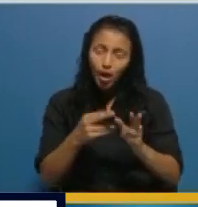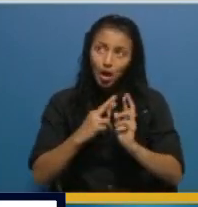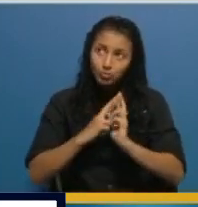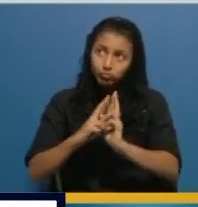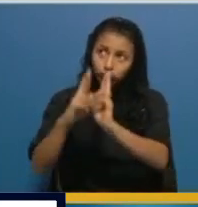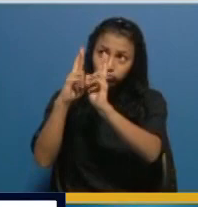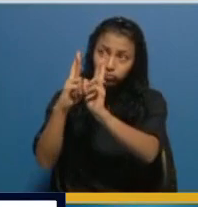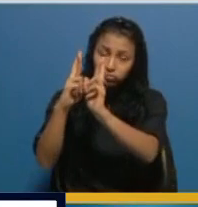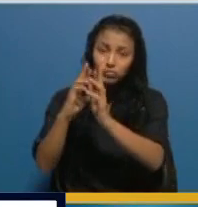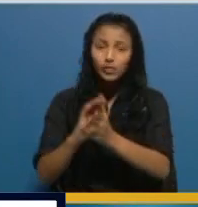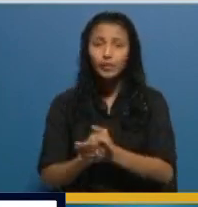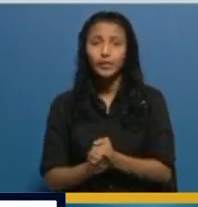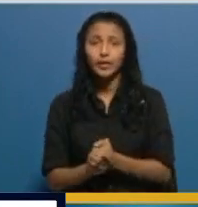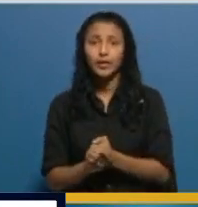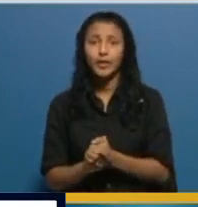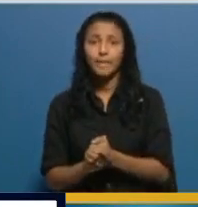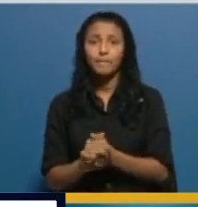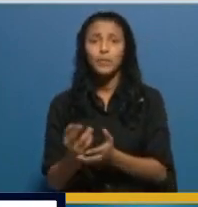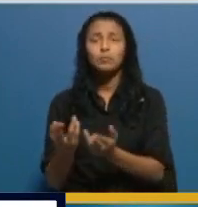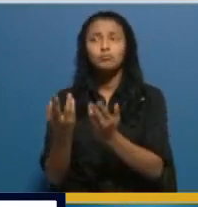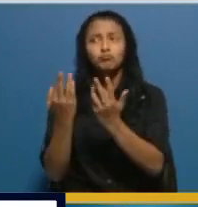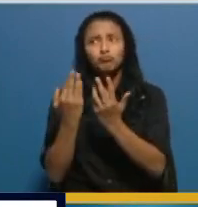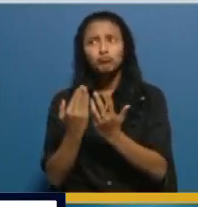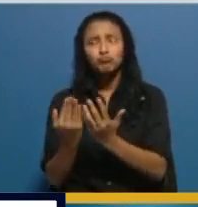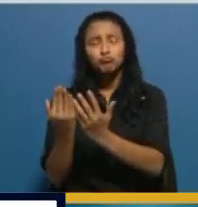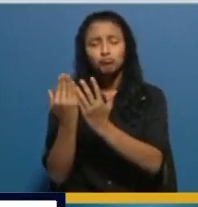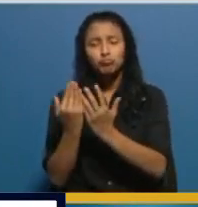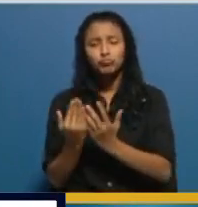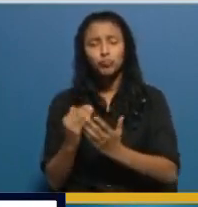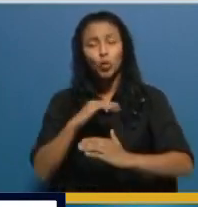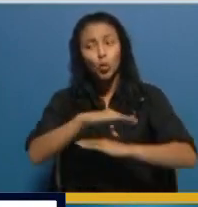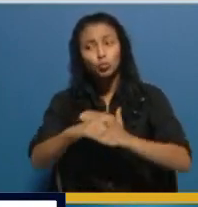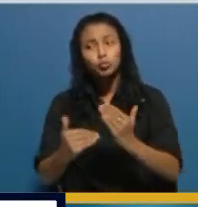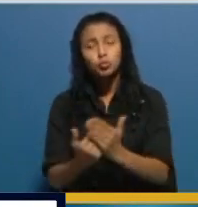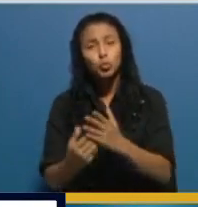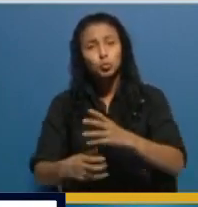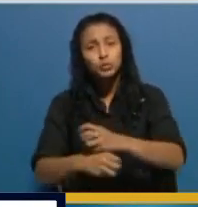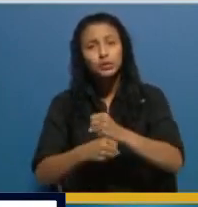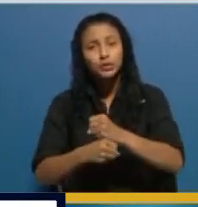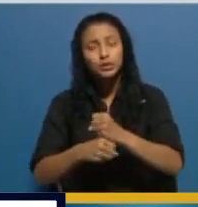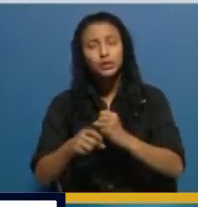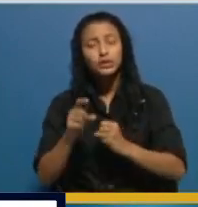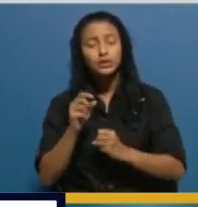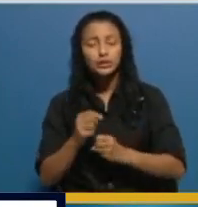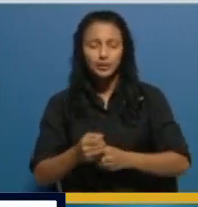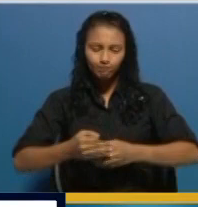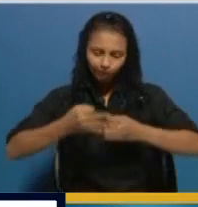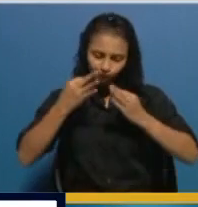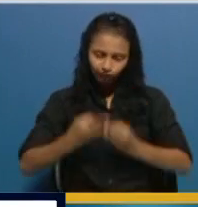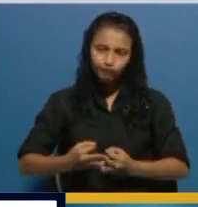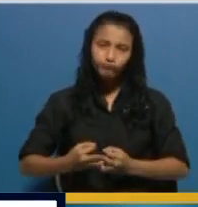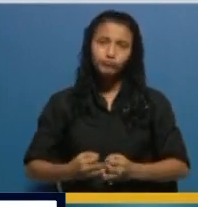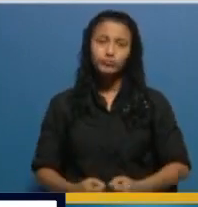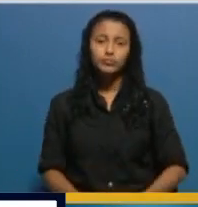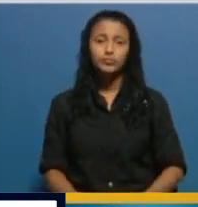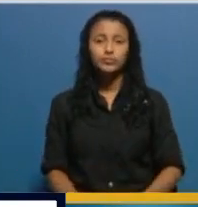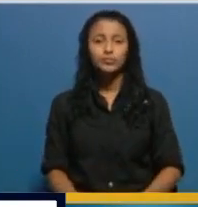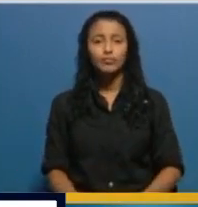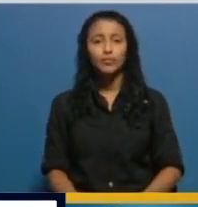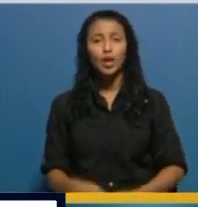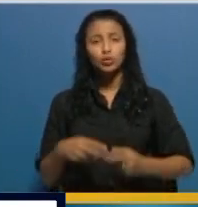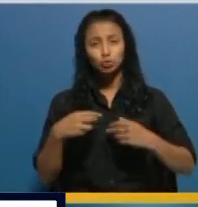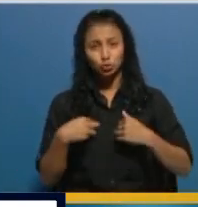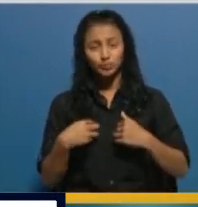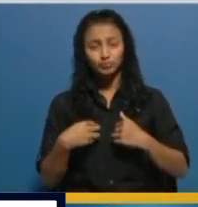la interesa y fuerza necesaria para hacer todo con honestidad y transparencia provengo de una